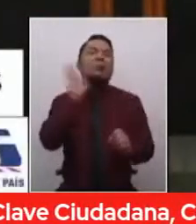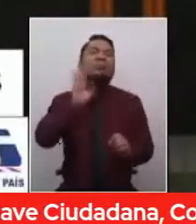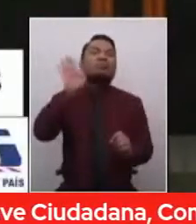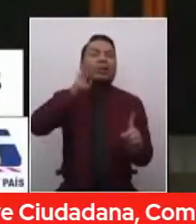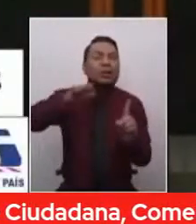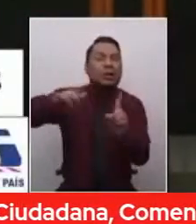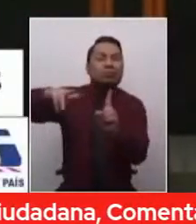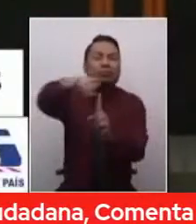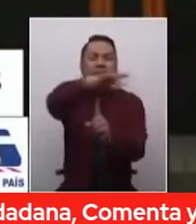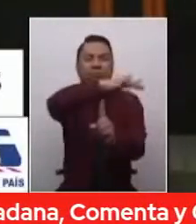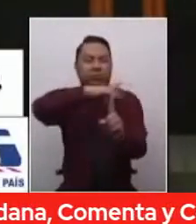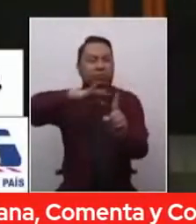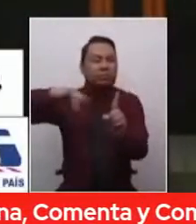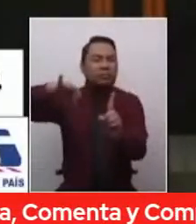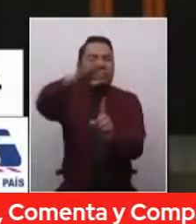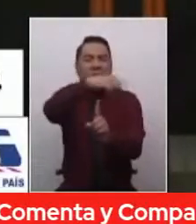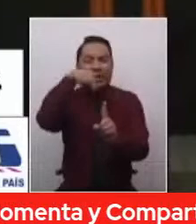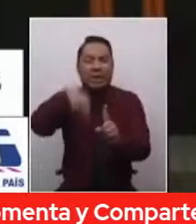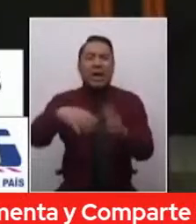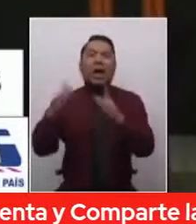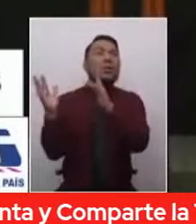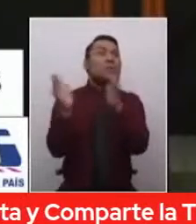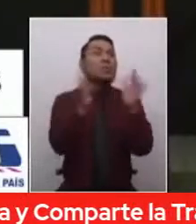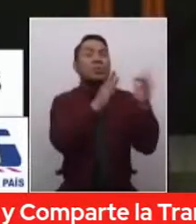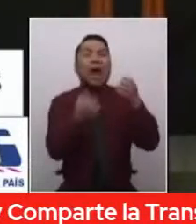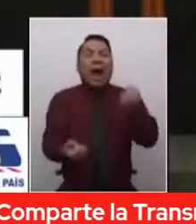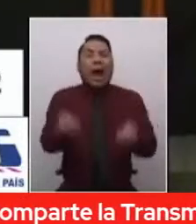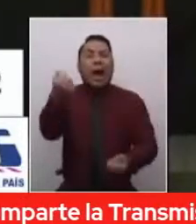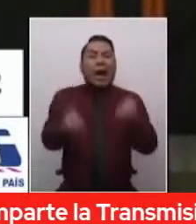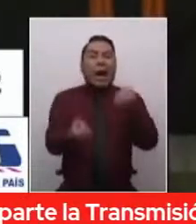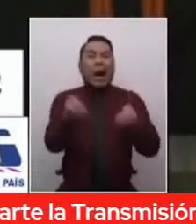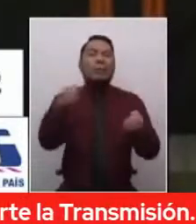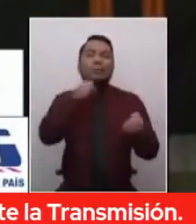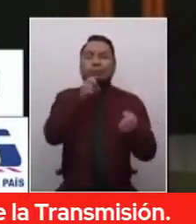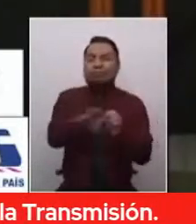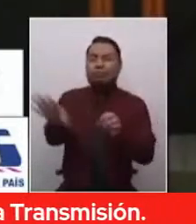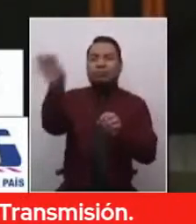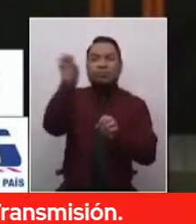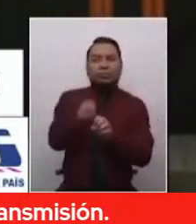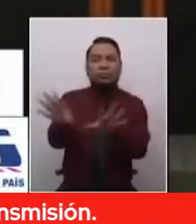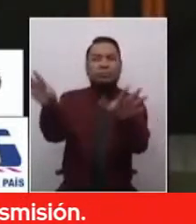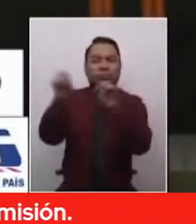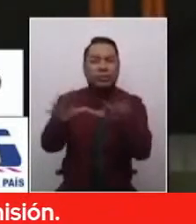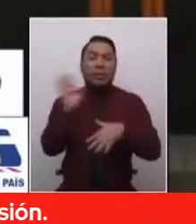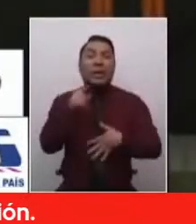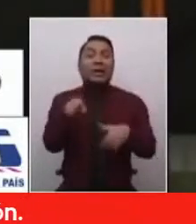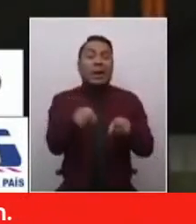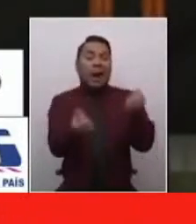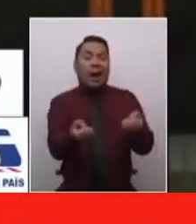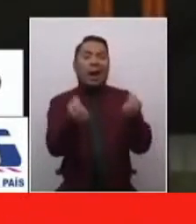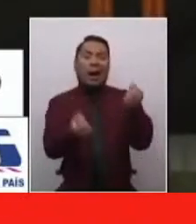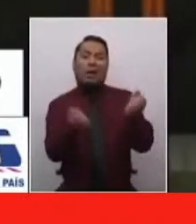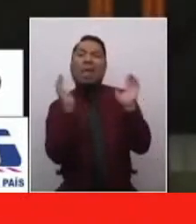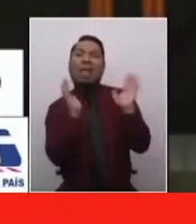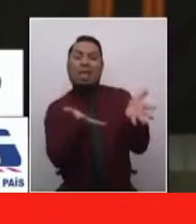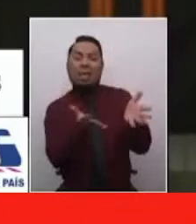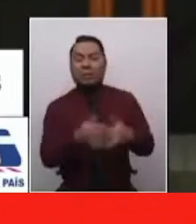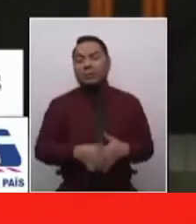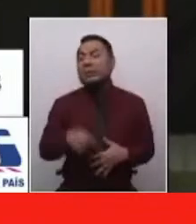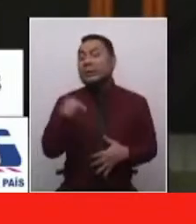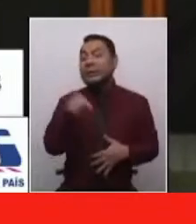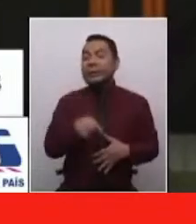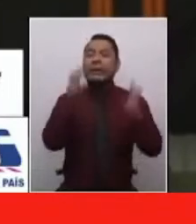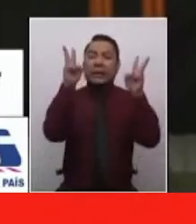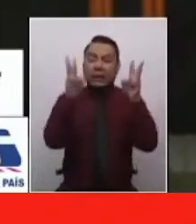contaminación ambiental por el aire, por los motores y también por los autos abandonados es un tema que